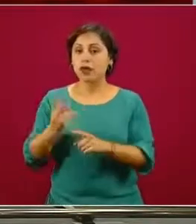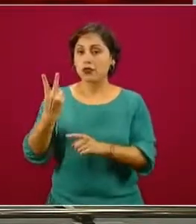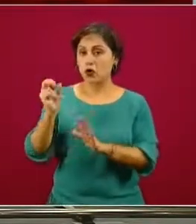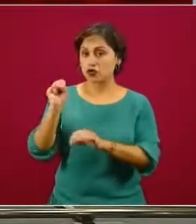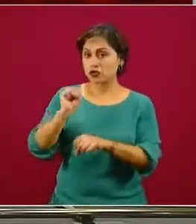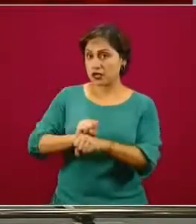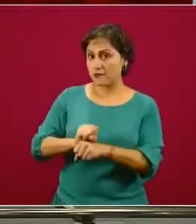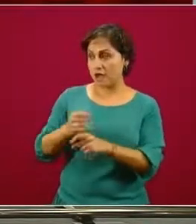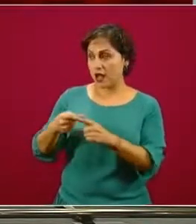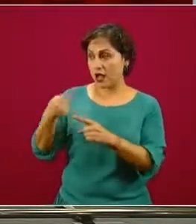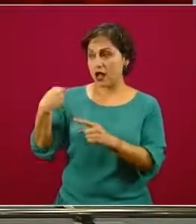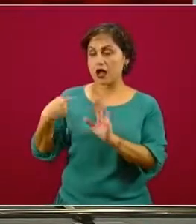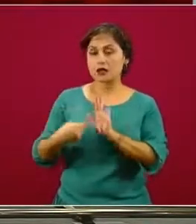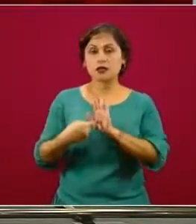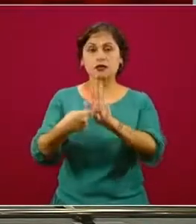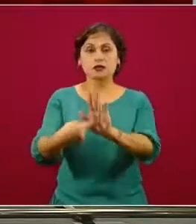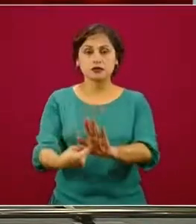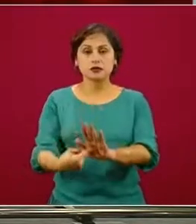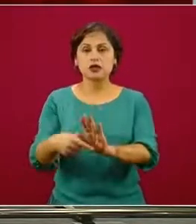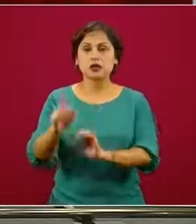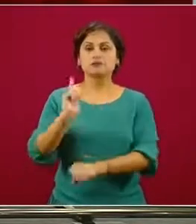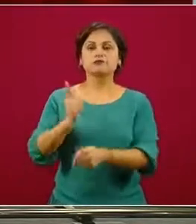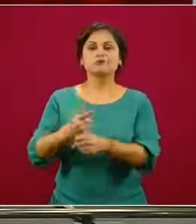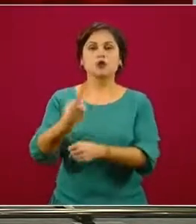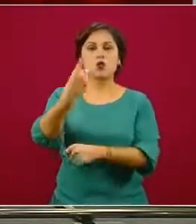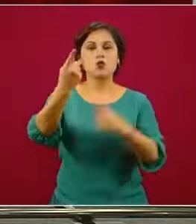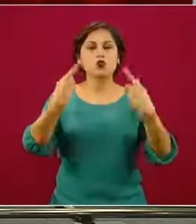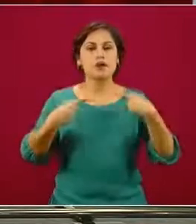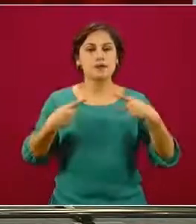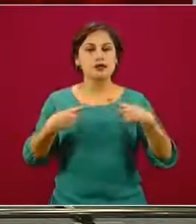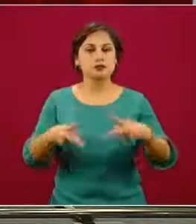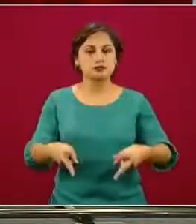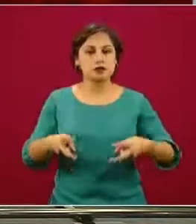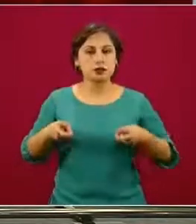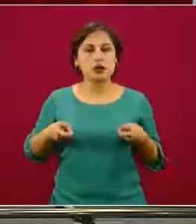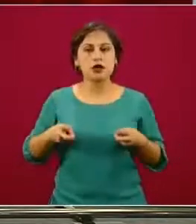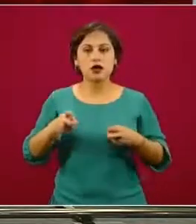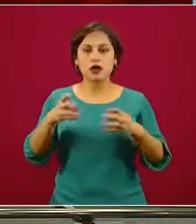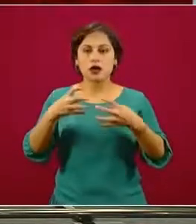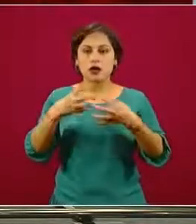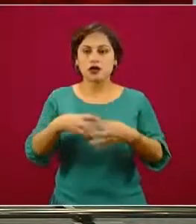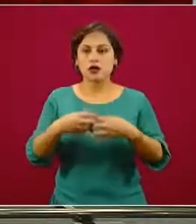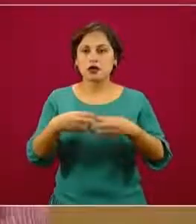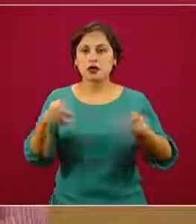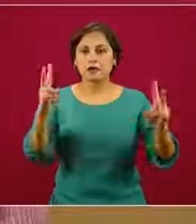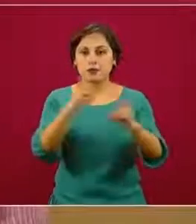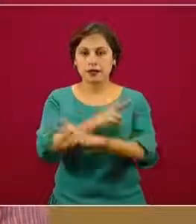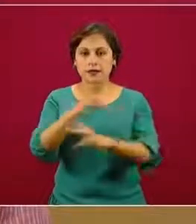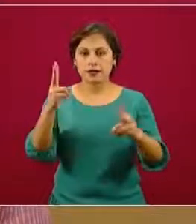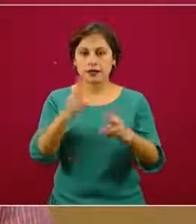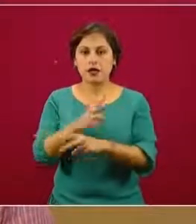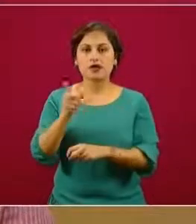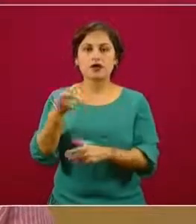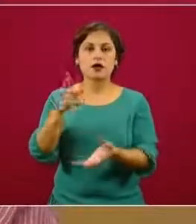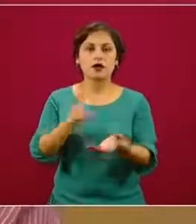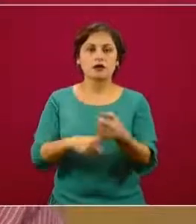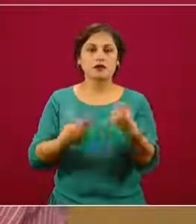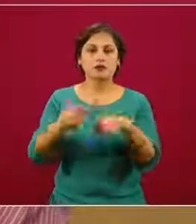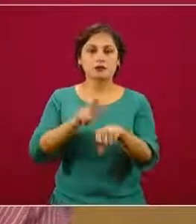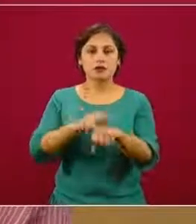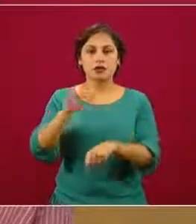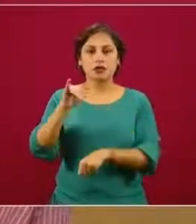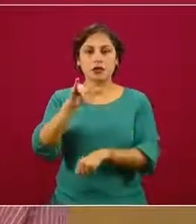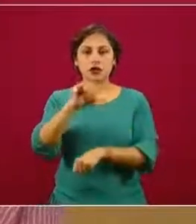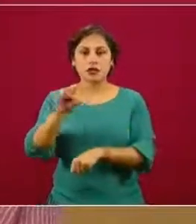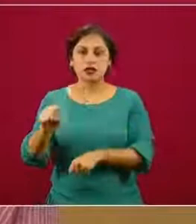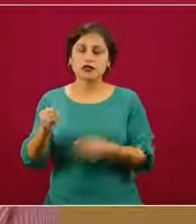semanas se identificó una persona que estaba sustrayendo un ventilador mecánico de una de las unidades del Seguro Social. Entonces, esto ha sido